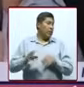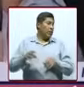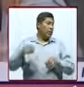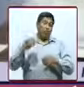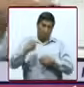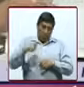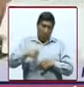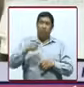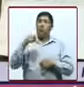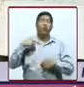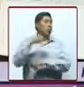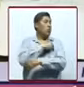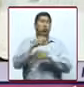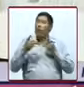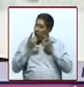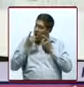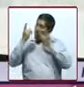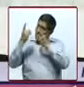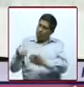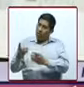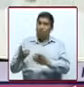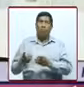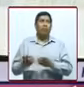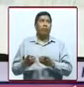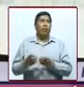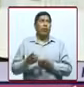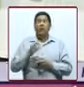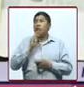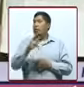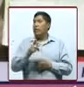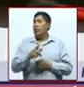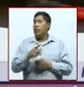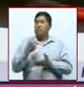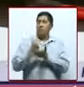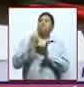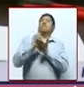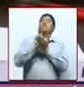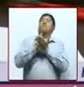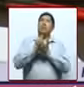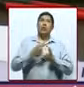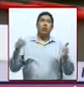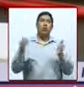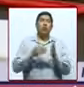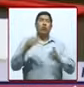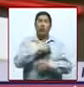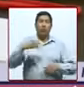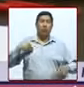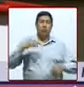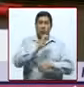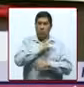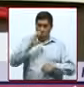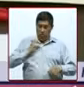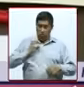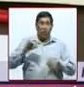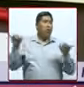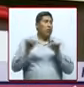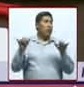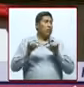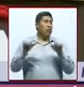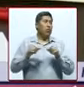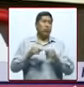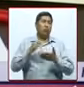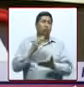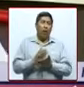vamos a denunciar que realmente esto es una amenaza a los miembros de la comisión, pero también es